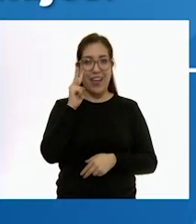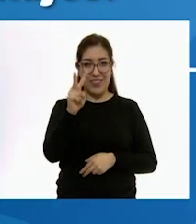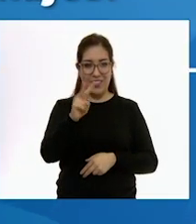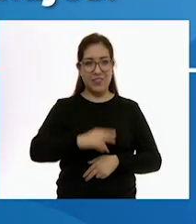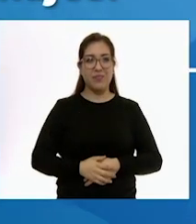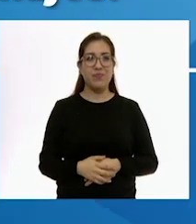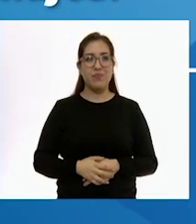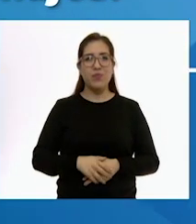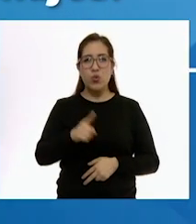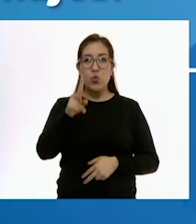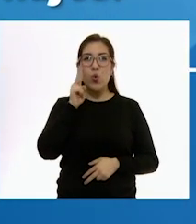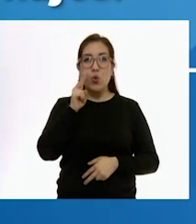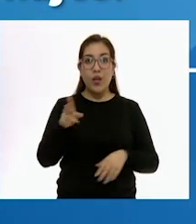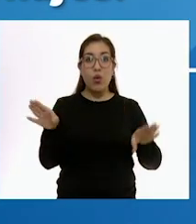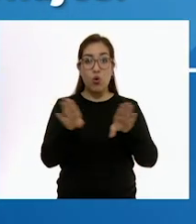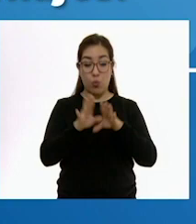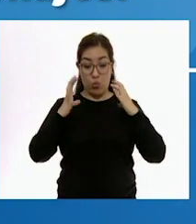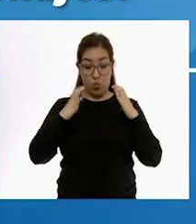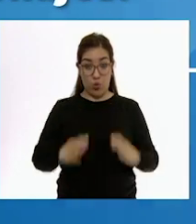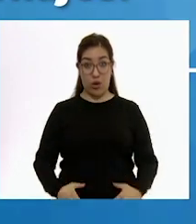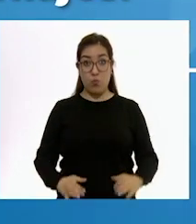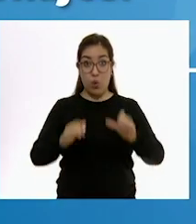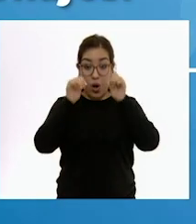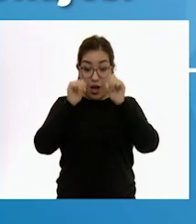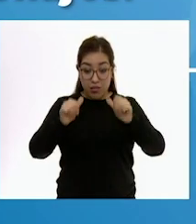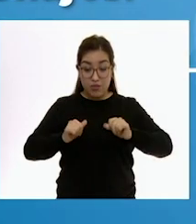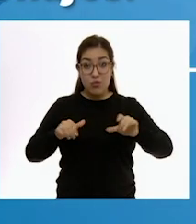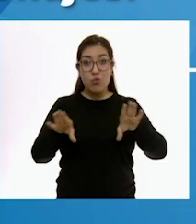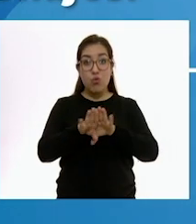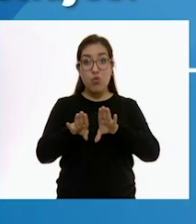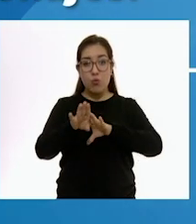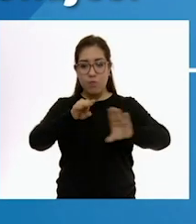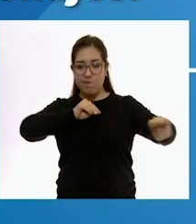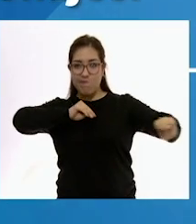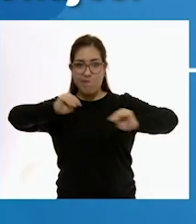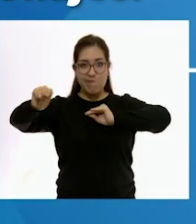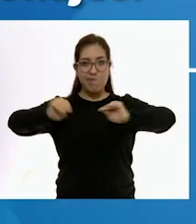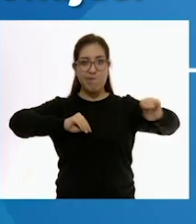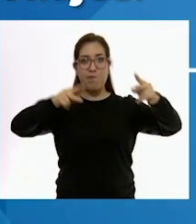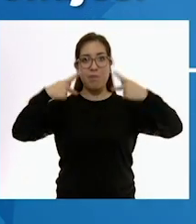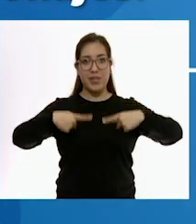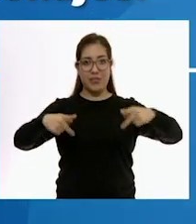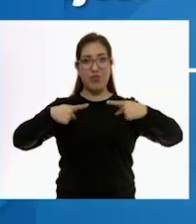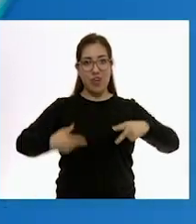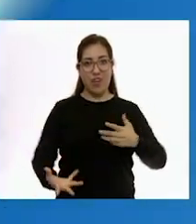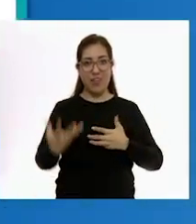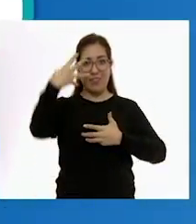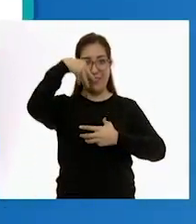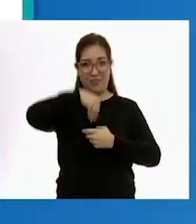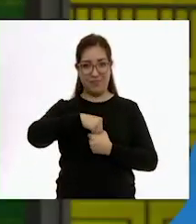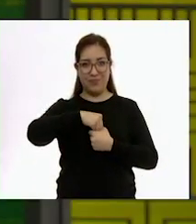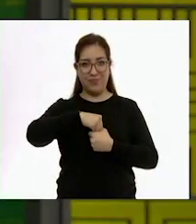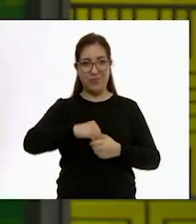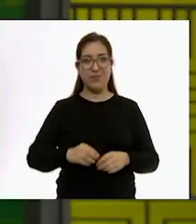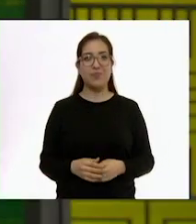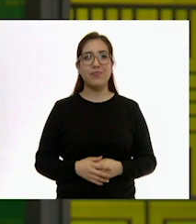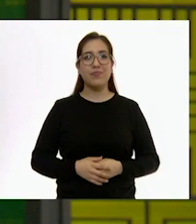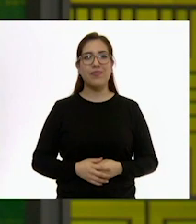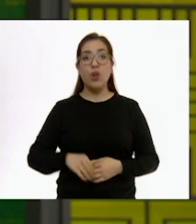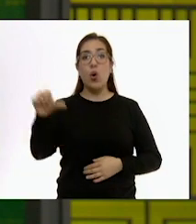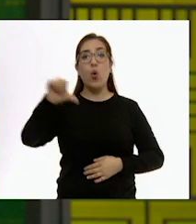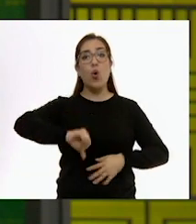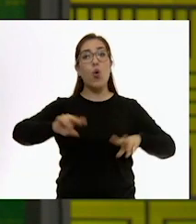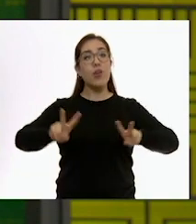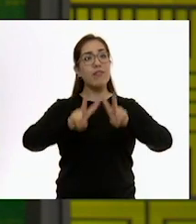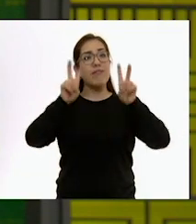Observarás cómo utilizar el cuerpo en un espacio para representar personajes. Hoy vamos a ver el